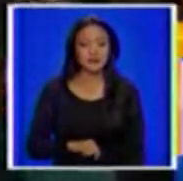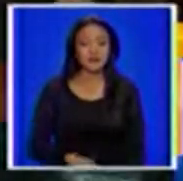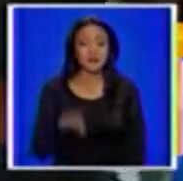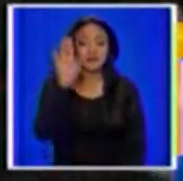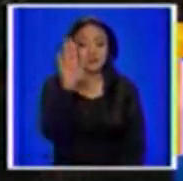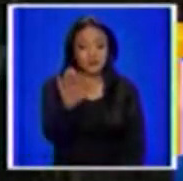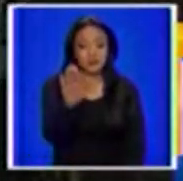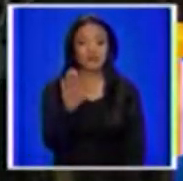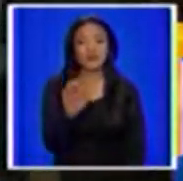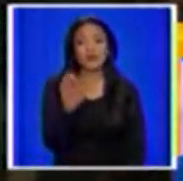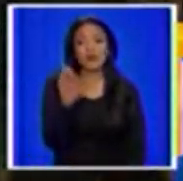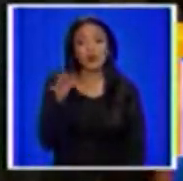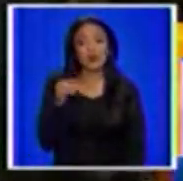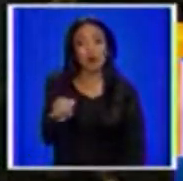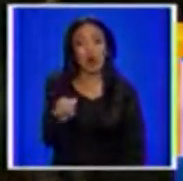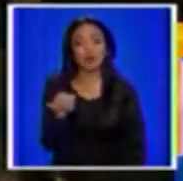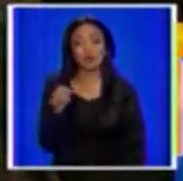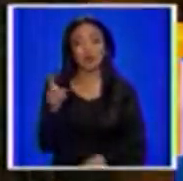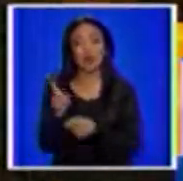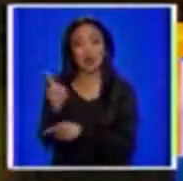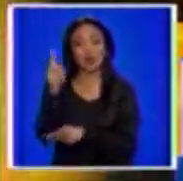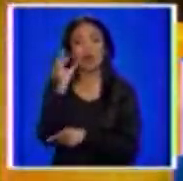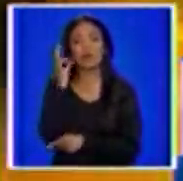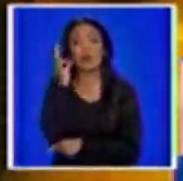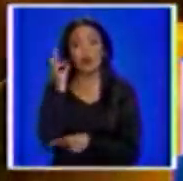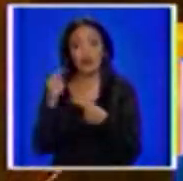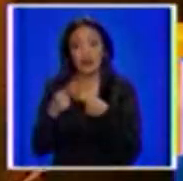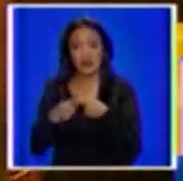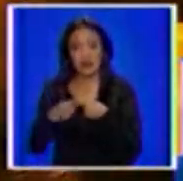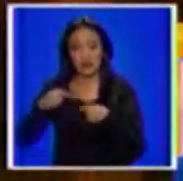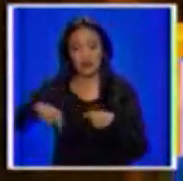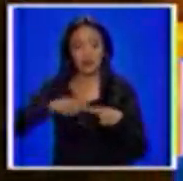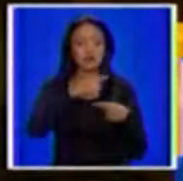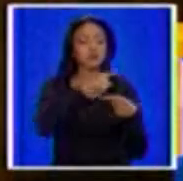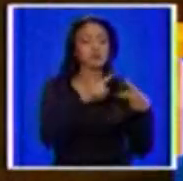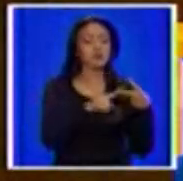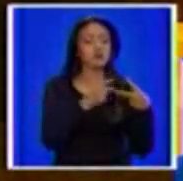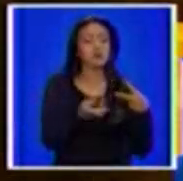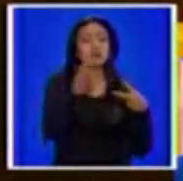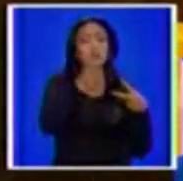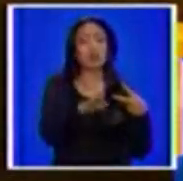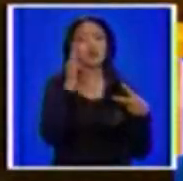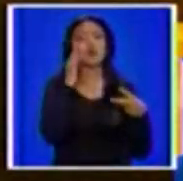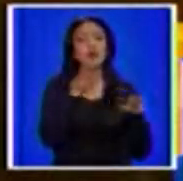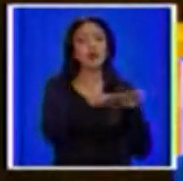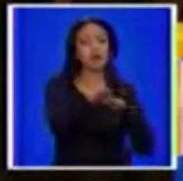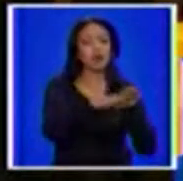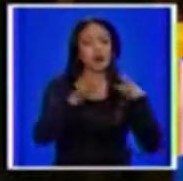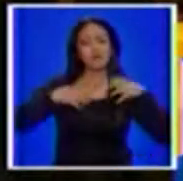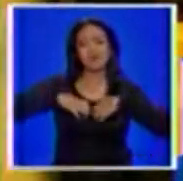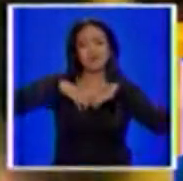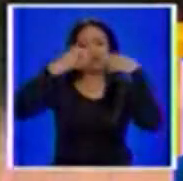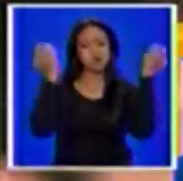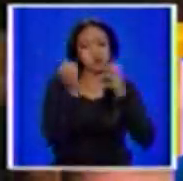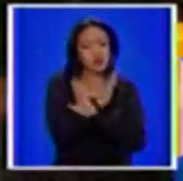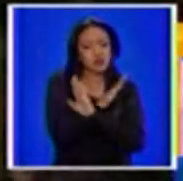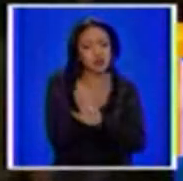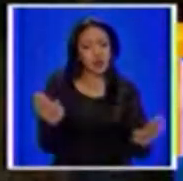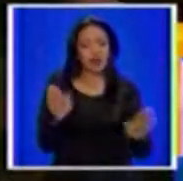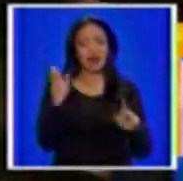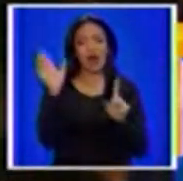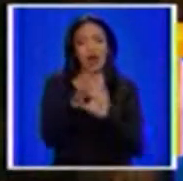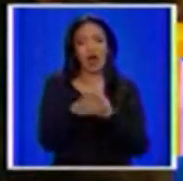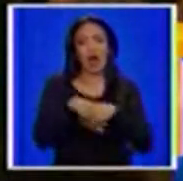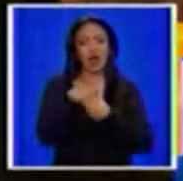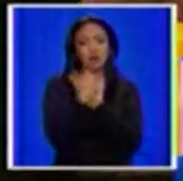La reciente violación en contra de Marta y el femicidio de Diana colmó la tolerancia al abuso sistemático en el Ecuador,